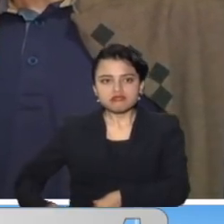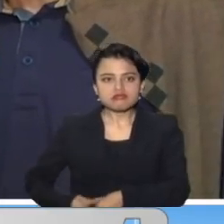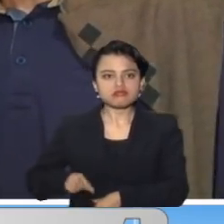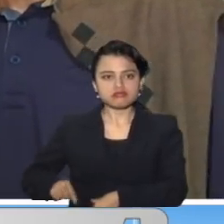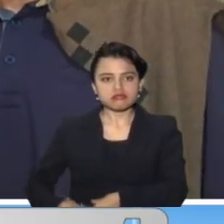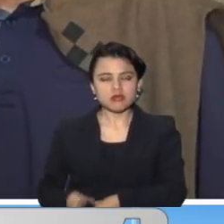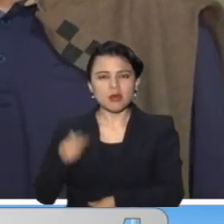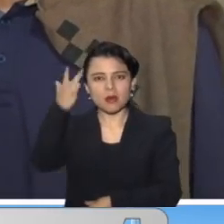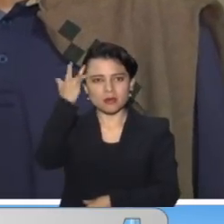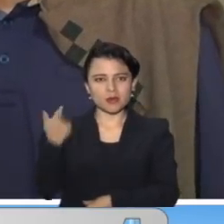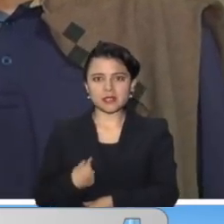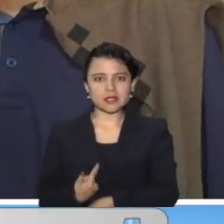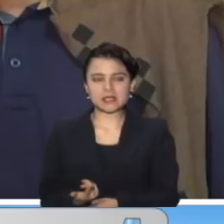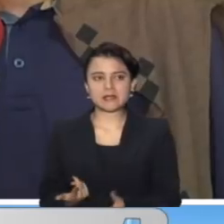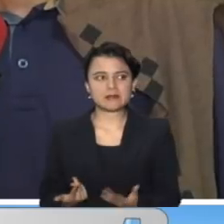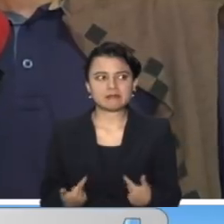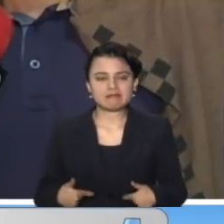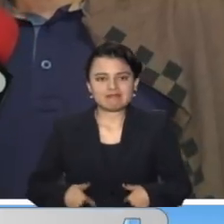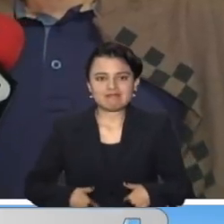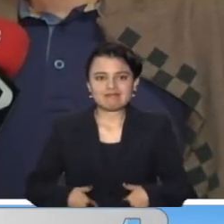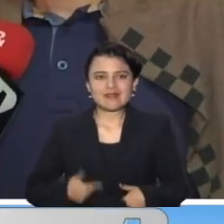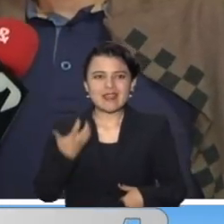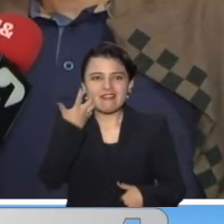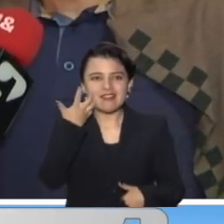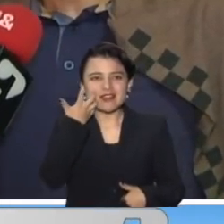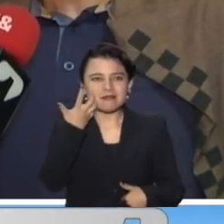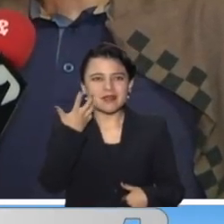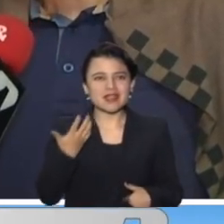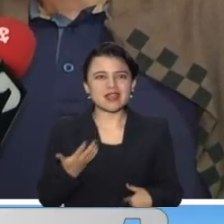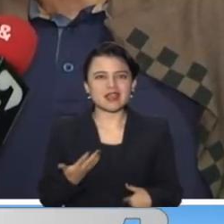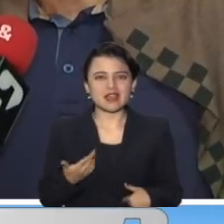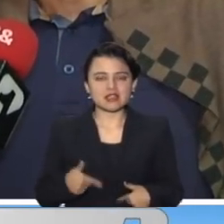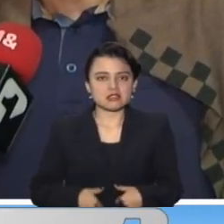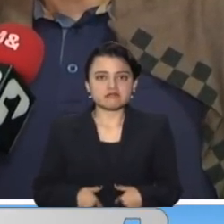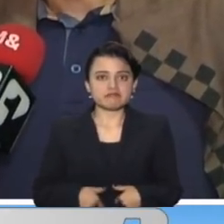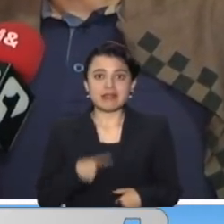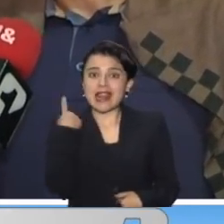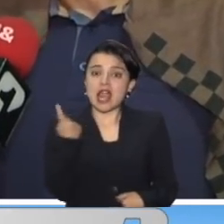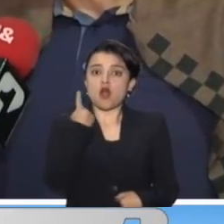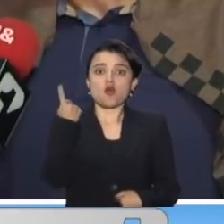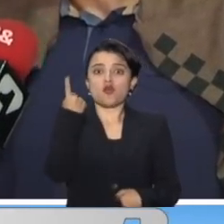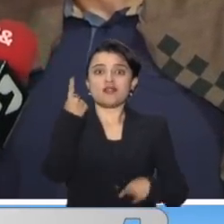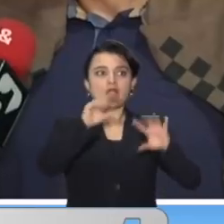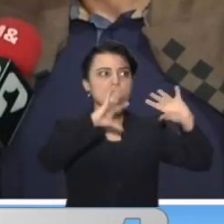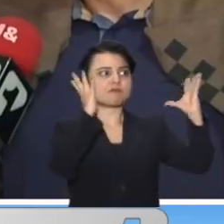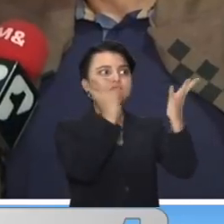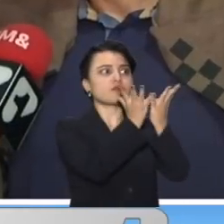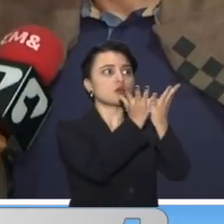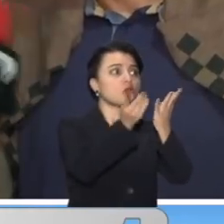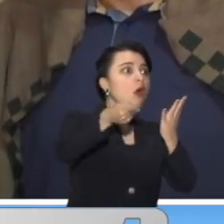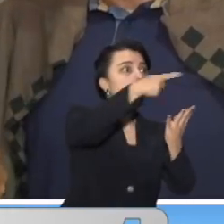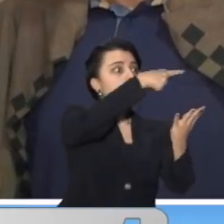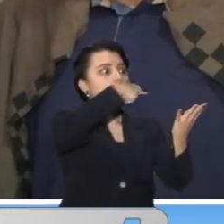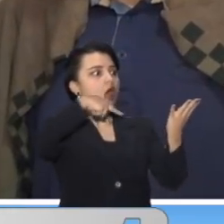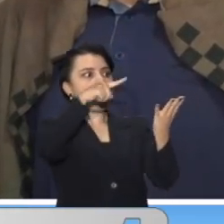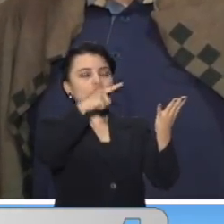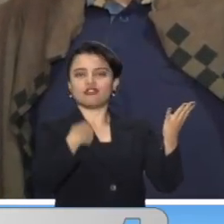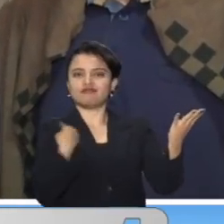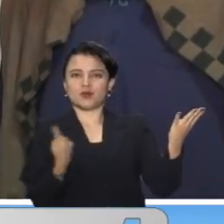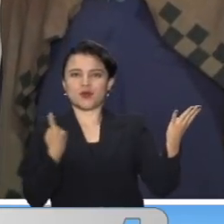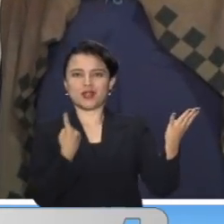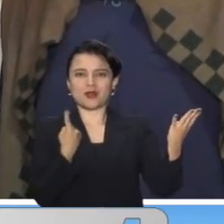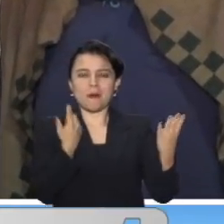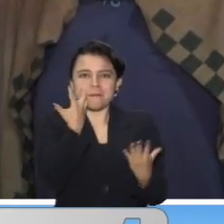que me han tratado siempre es una enfermedad huérfana, de las que llaman ahora huérfanas. Así es, que le